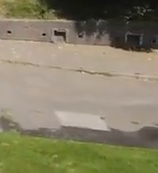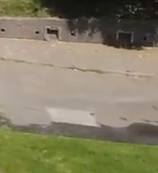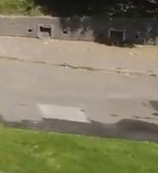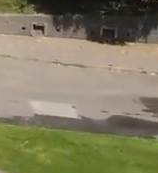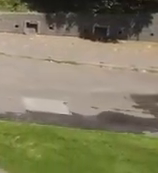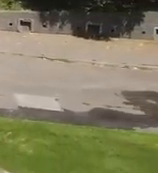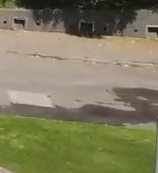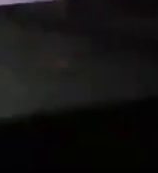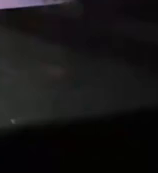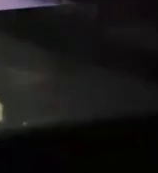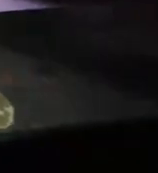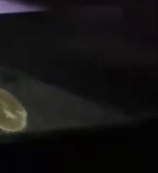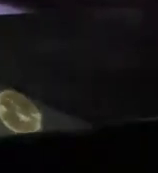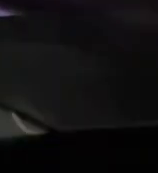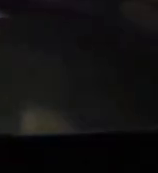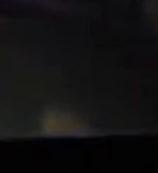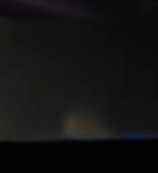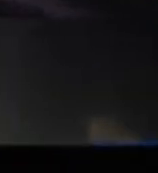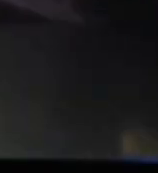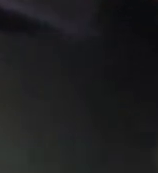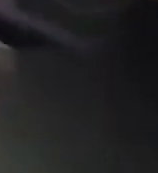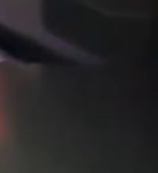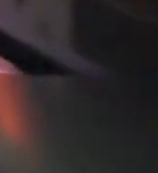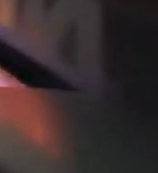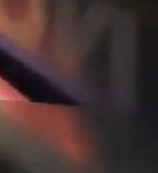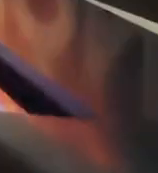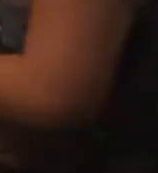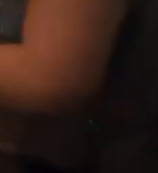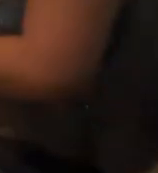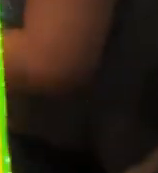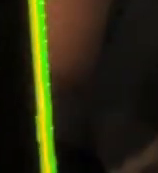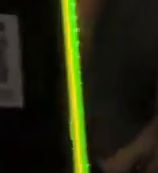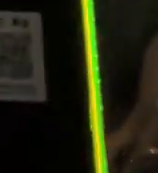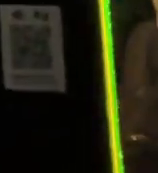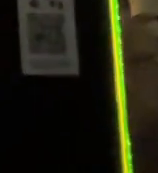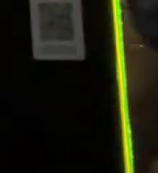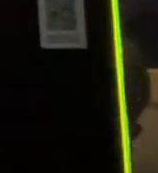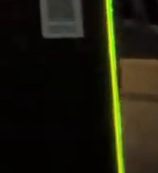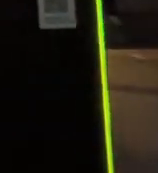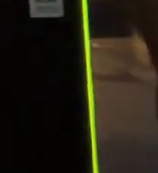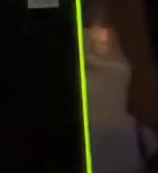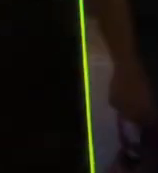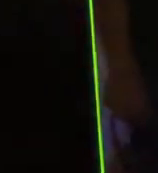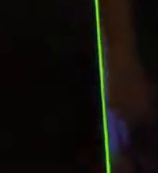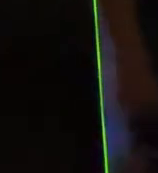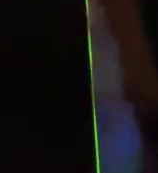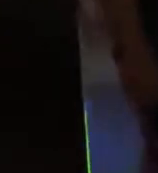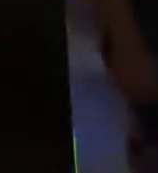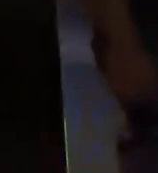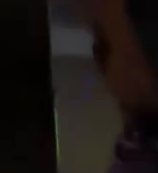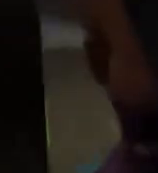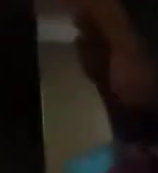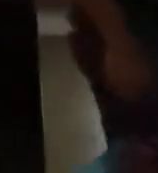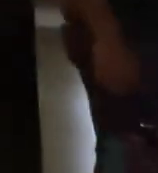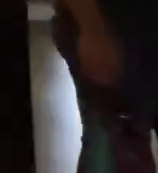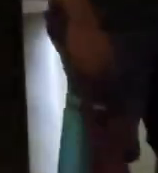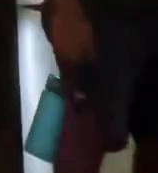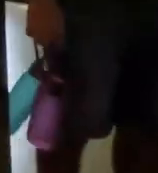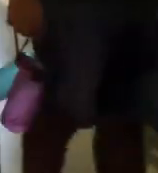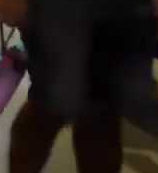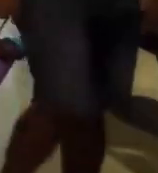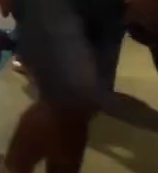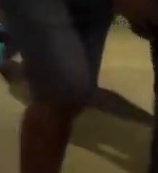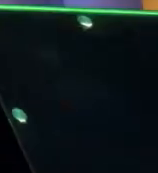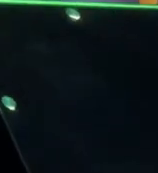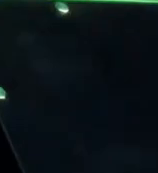interactivo de la astronomía un espacio expositivo de cerca de 1700 Met cuad conformado por la exhibición